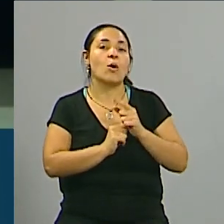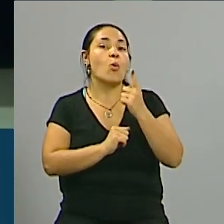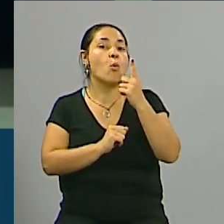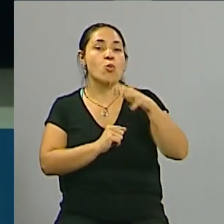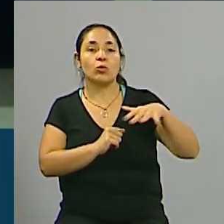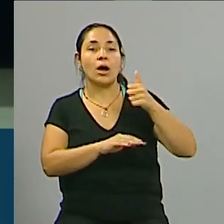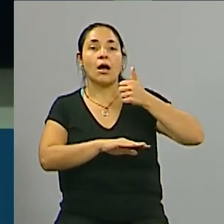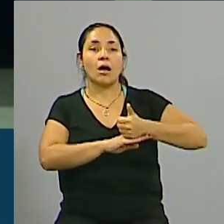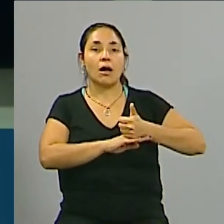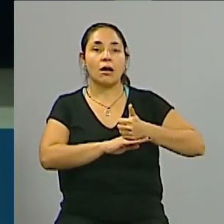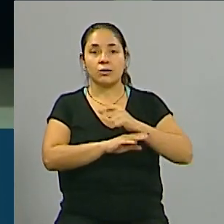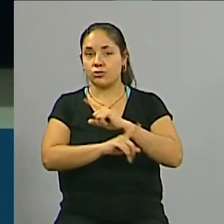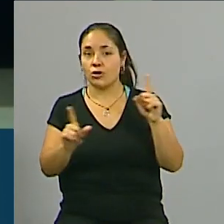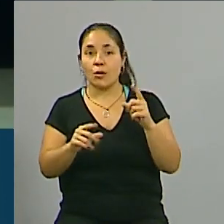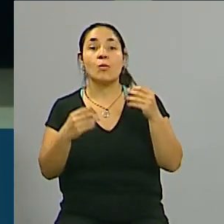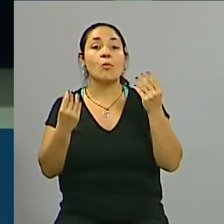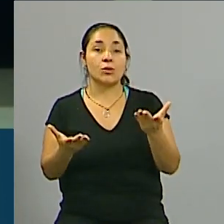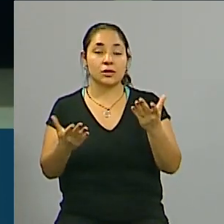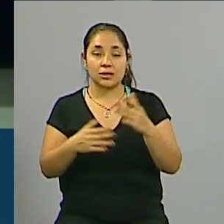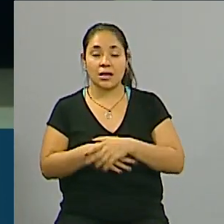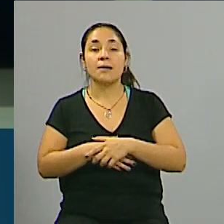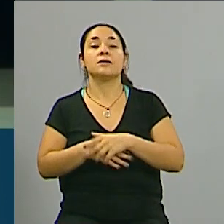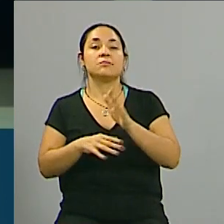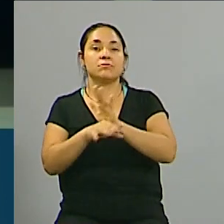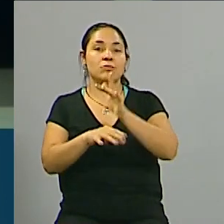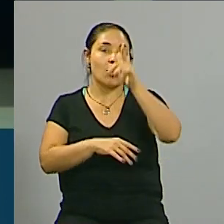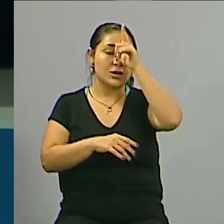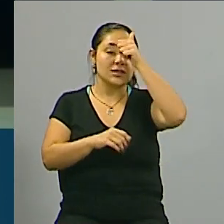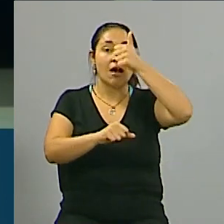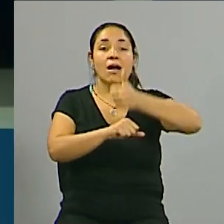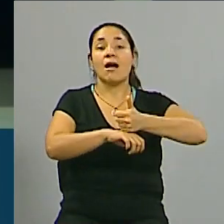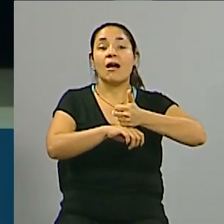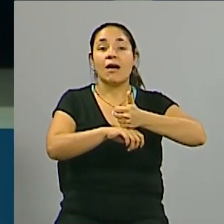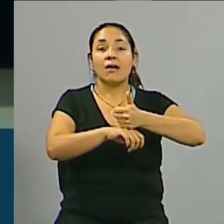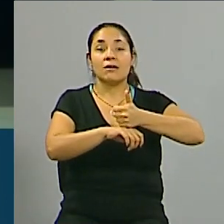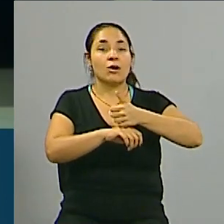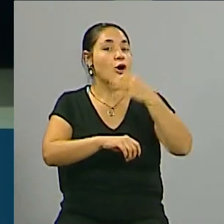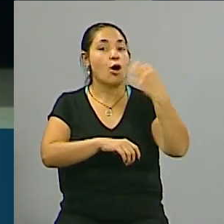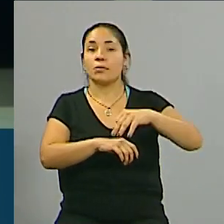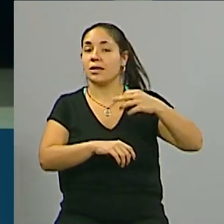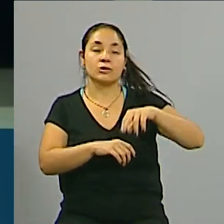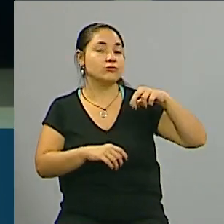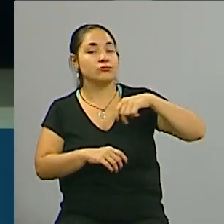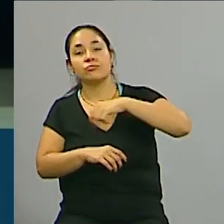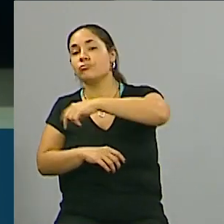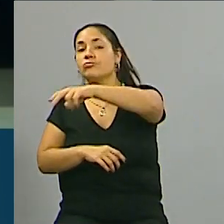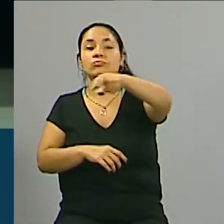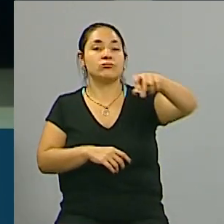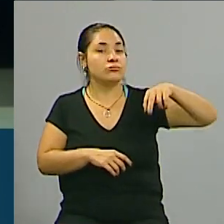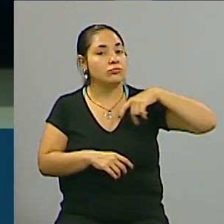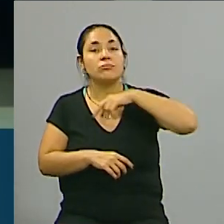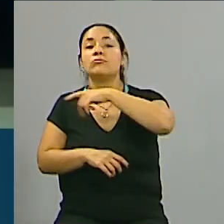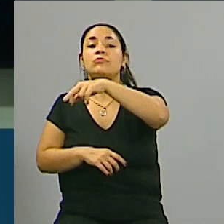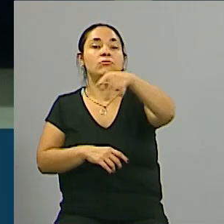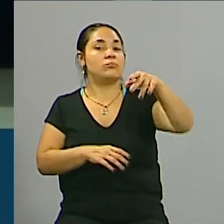fijo, porque lo que hace es inmovilizar a algún policía, algún efectivo que tiene que andar de ronda. Entonces eso en Lavalle